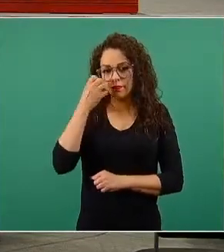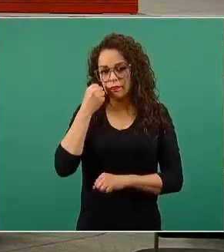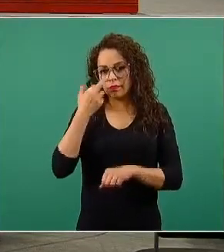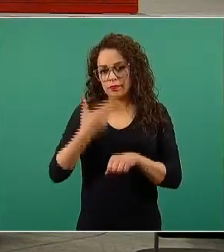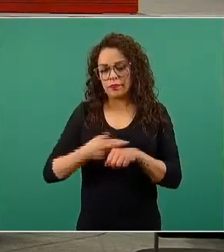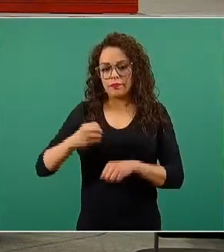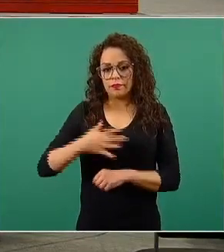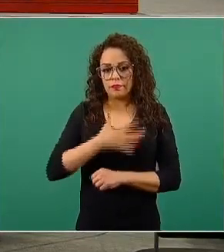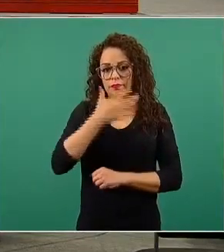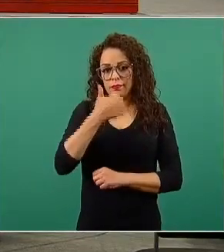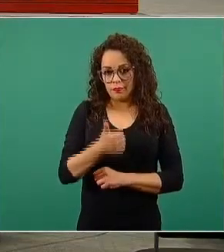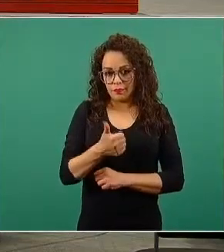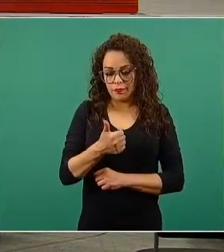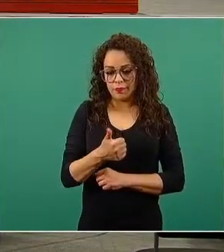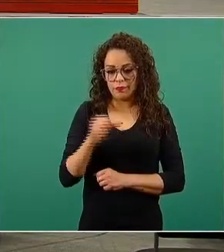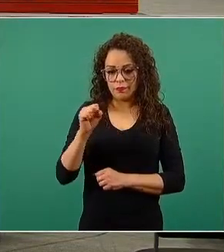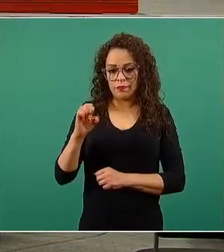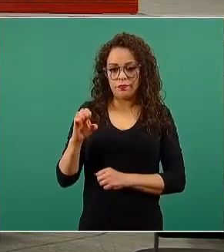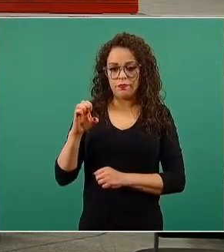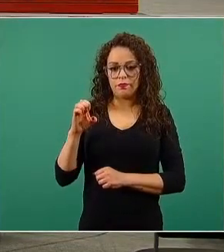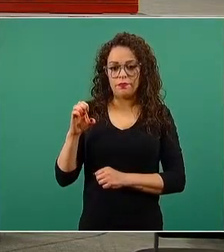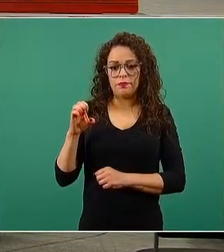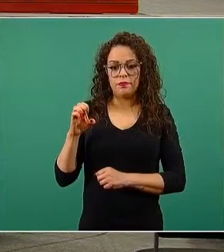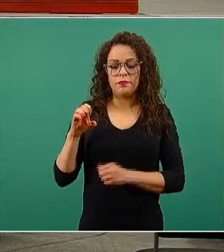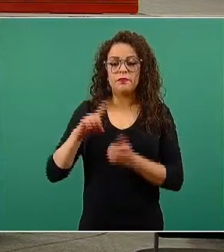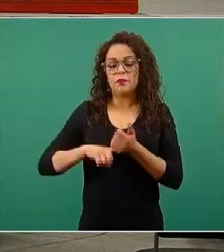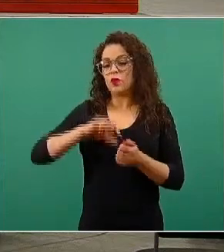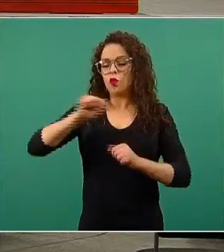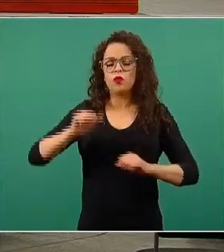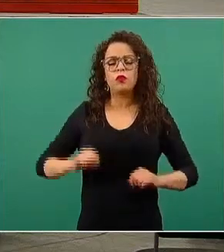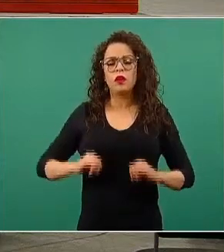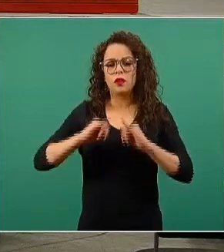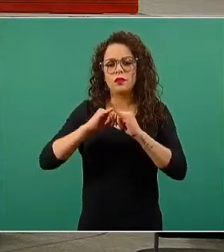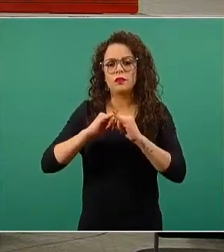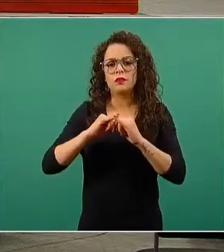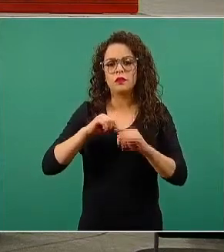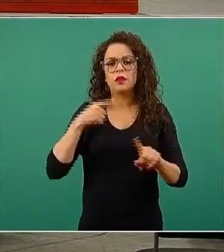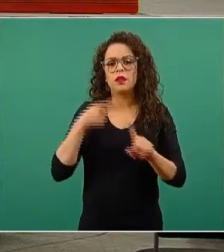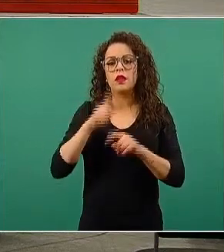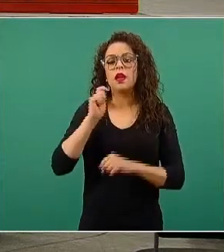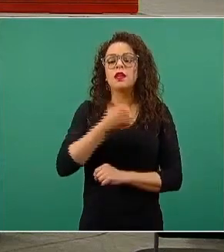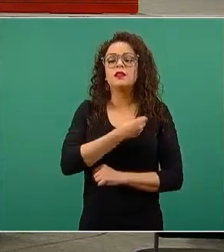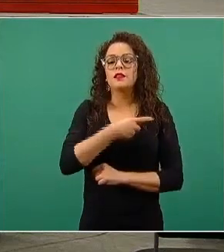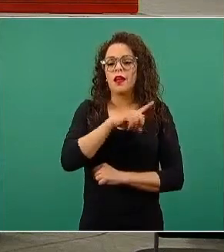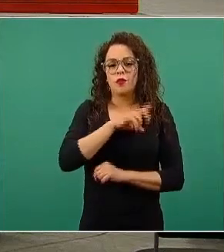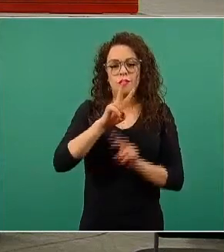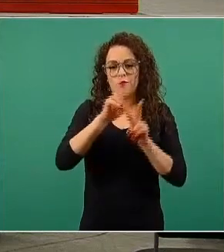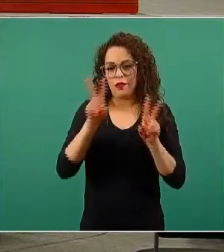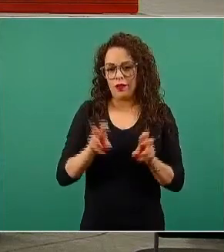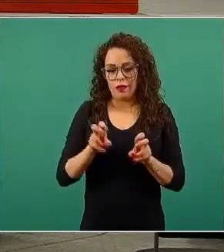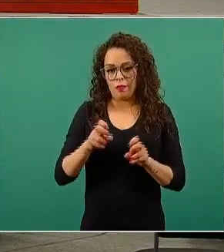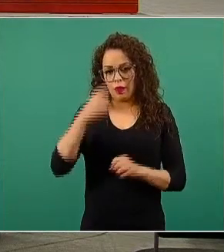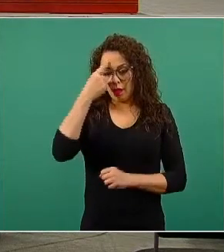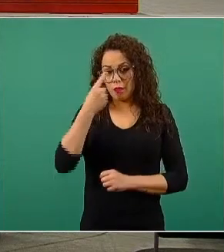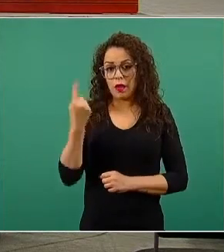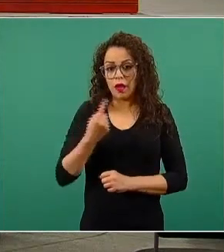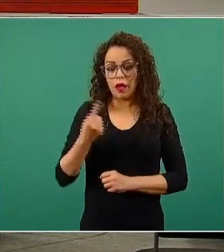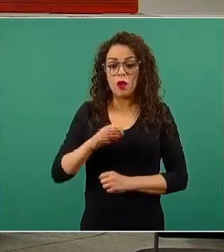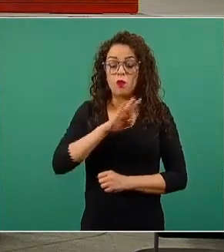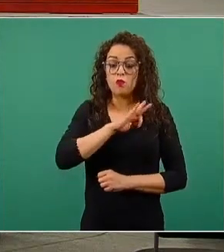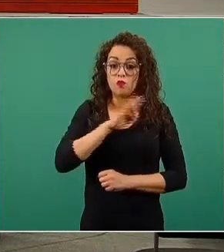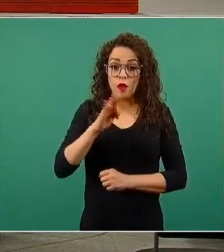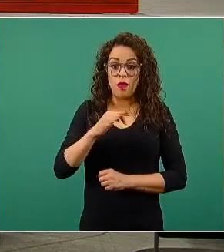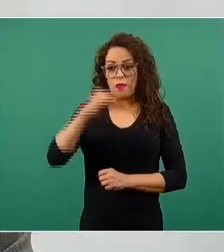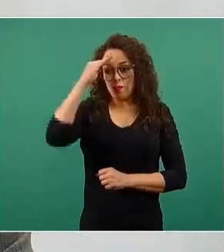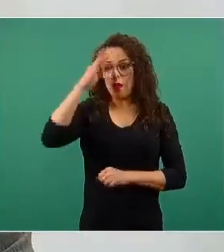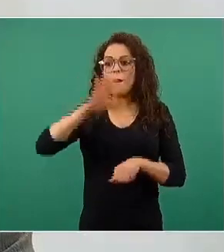del Bienestar y desde luego también con las demás instituciones del sector salud, tratando de generar el mejor escenario